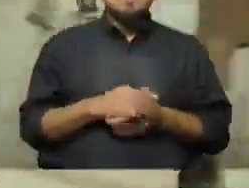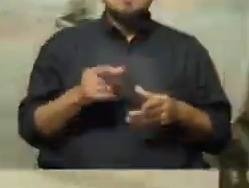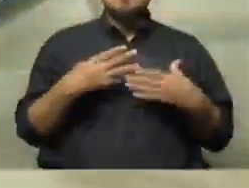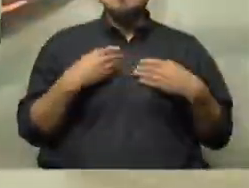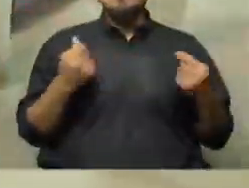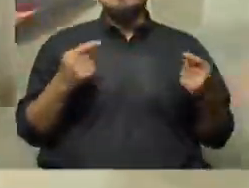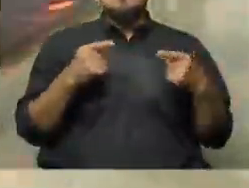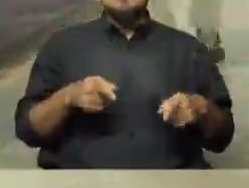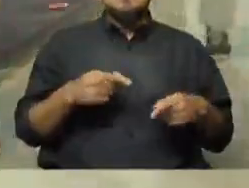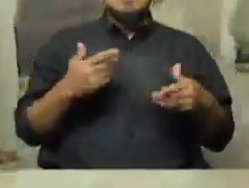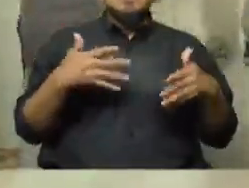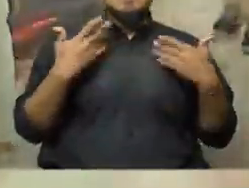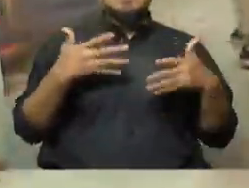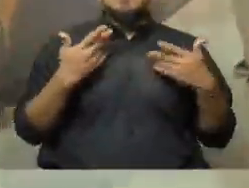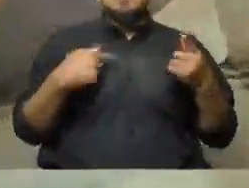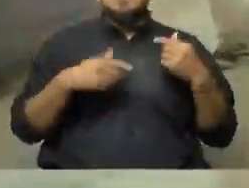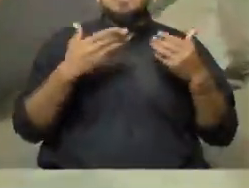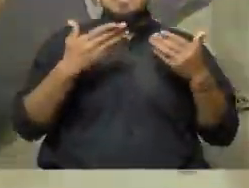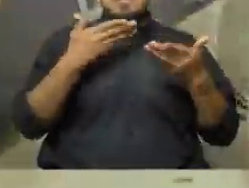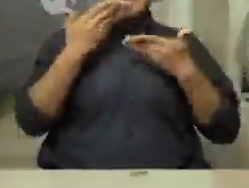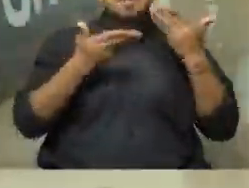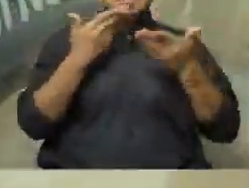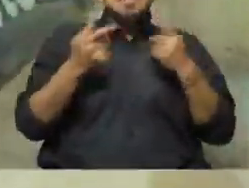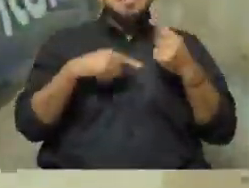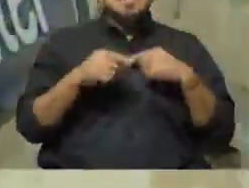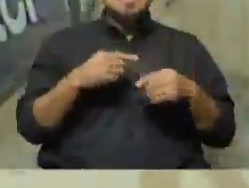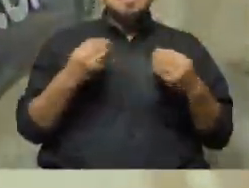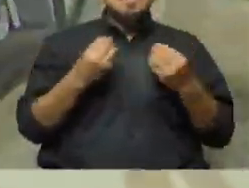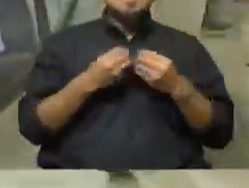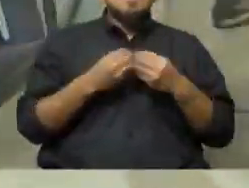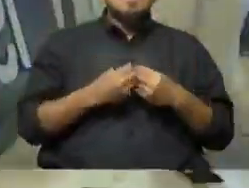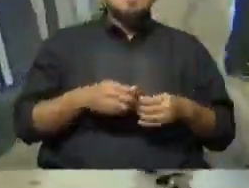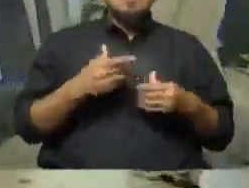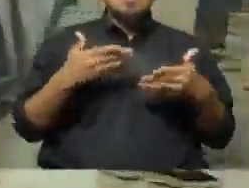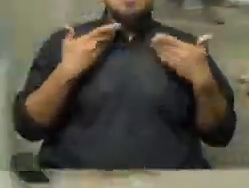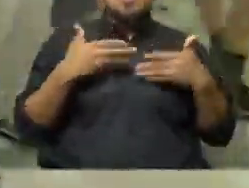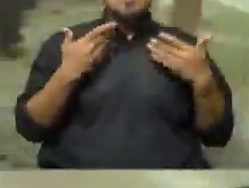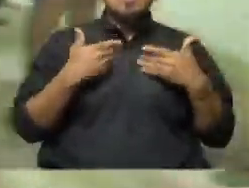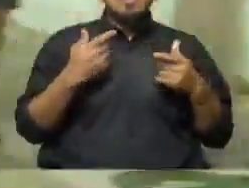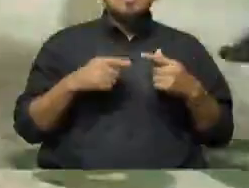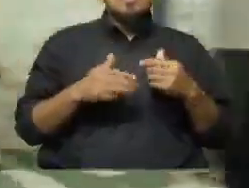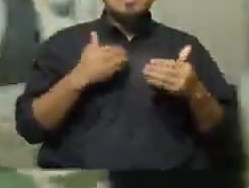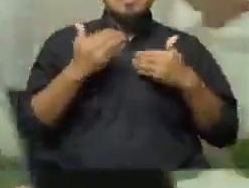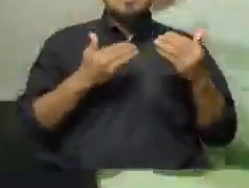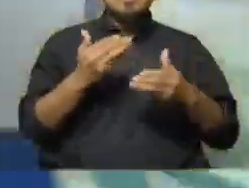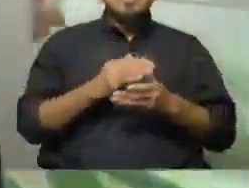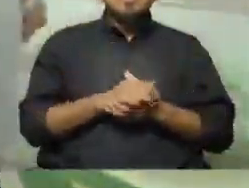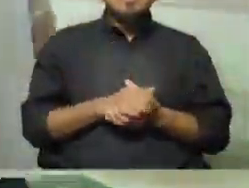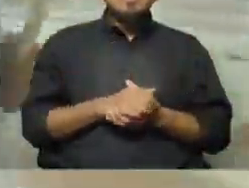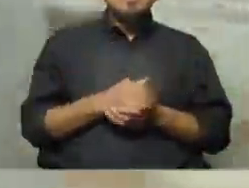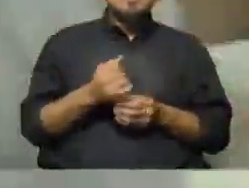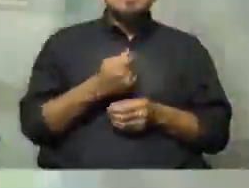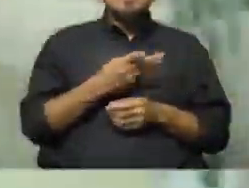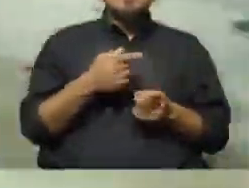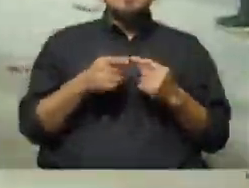este Carnaval 2023? A pleno, con mucha fuerza, alegría, esperanza, bien para adelante. ¿Hace cuánto que sos parte